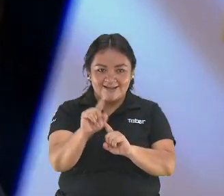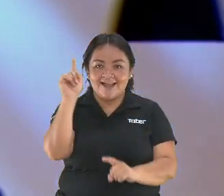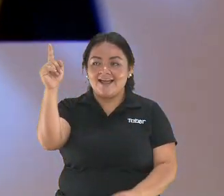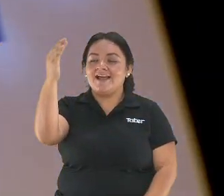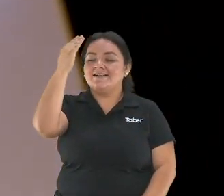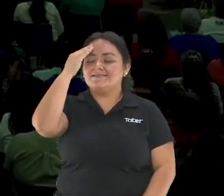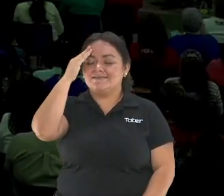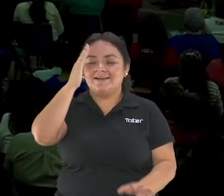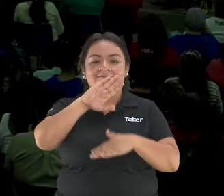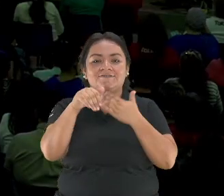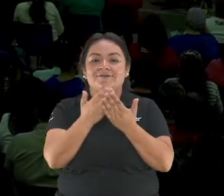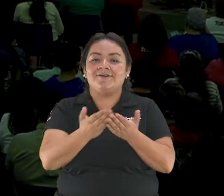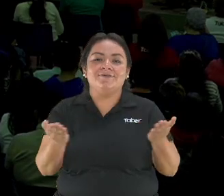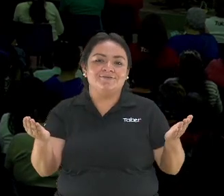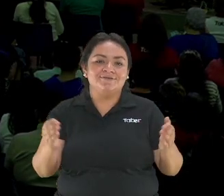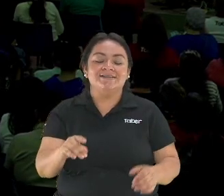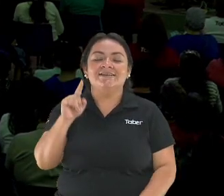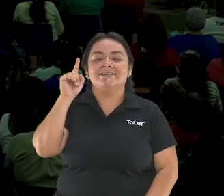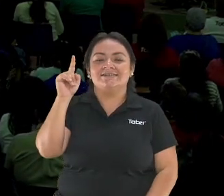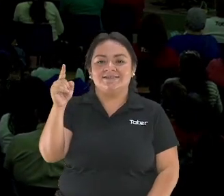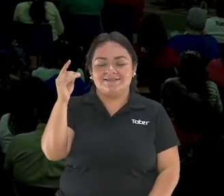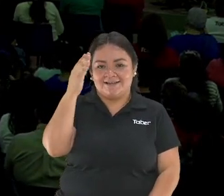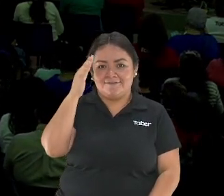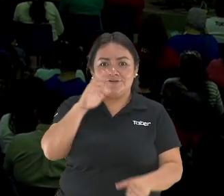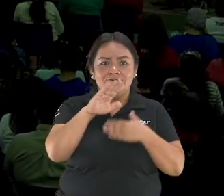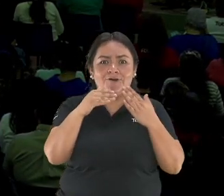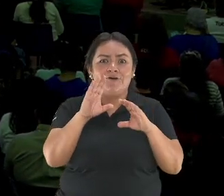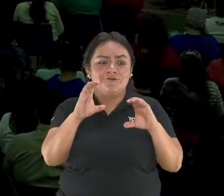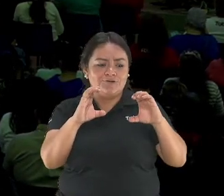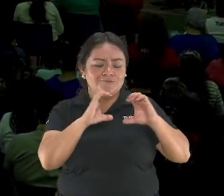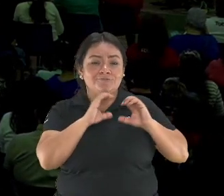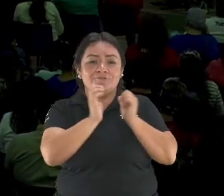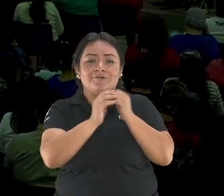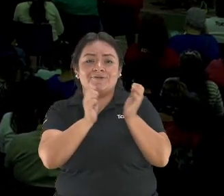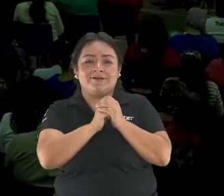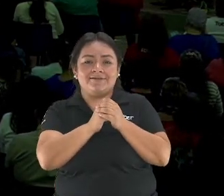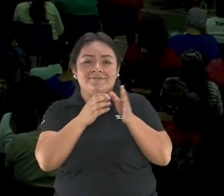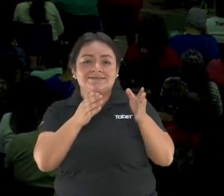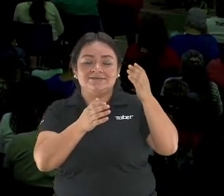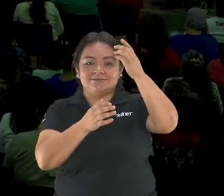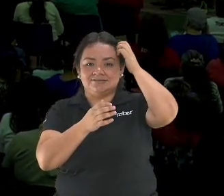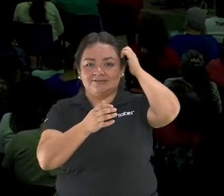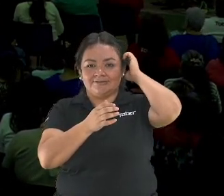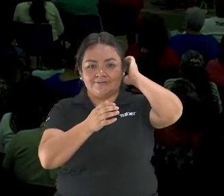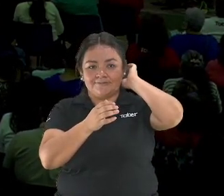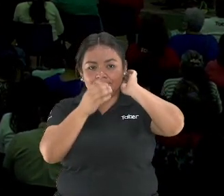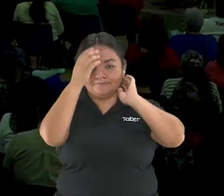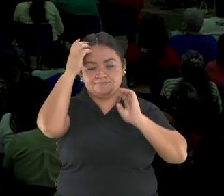sabe cómo te va a llevar que porque te está tocando atravesar esa situación